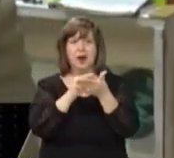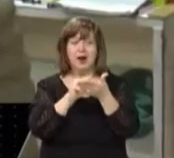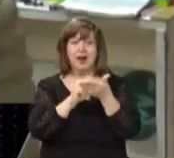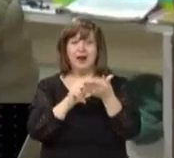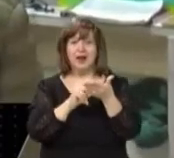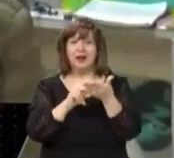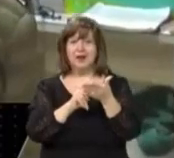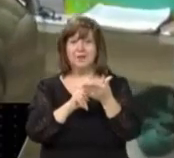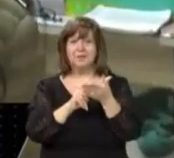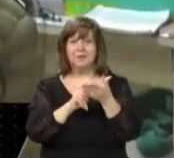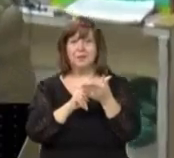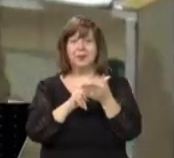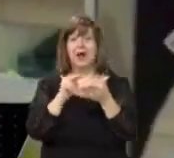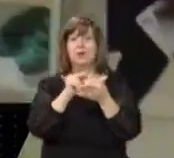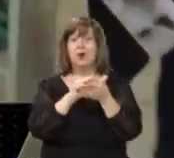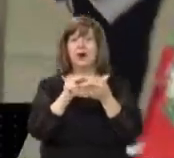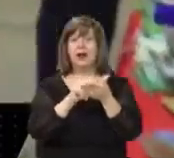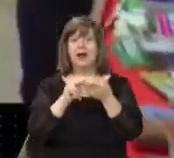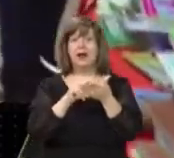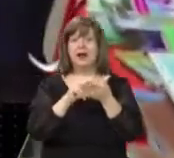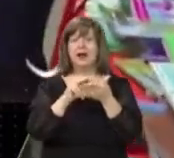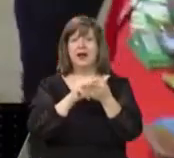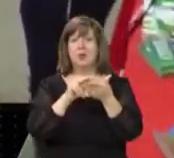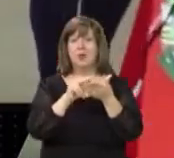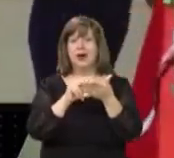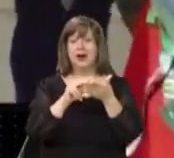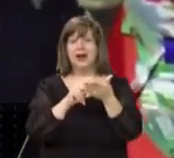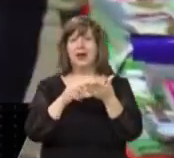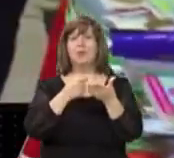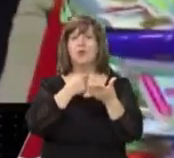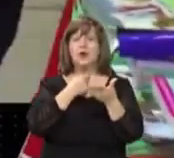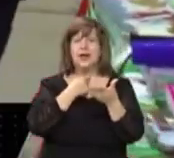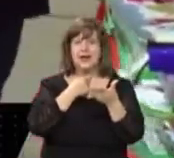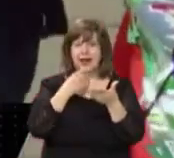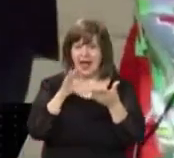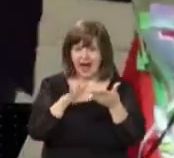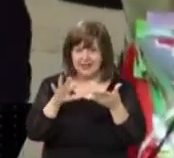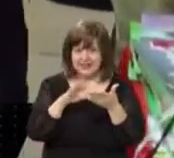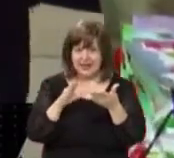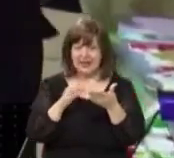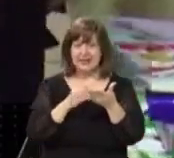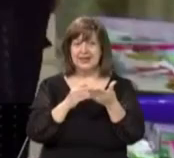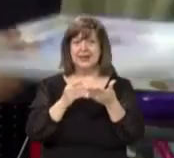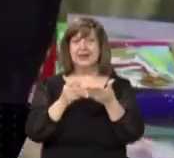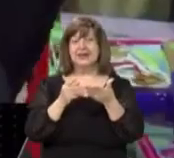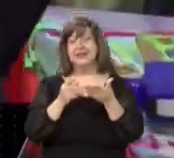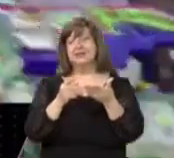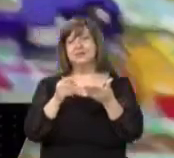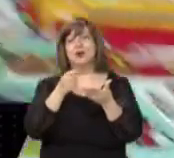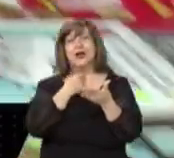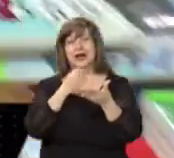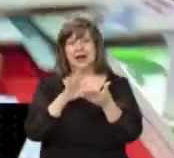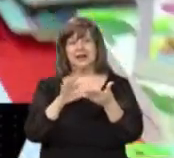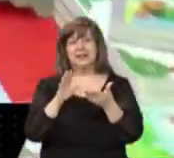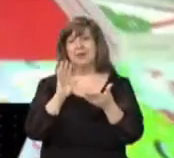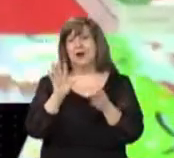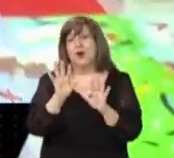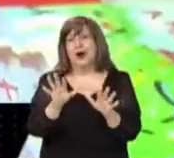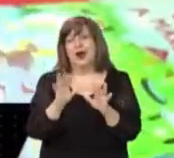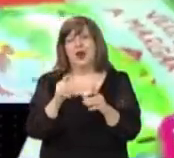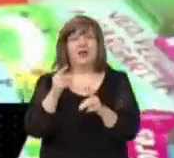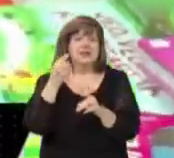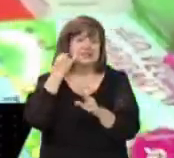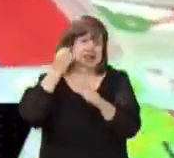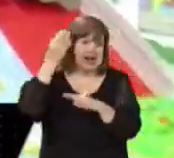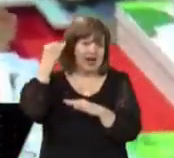de acuerdo a lo que elegías, seguía el cuento. ¿Ustedes yo elige mi propia aventura? Tanto, claro, así, me gusta ¿no? eso. Porque es una niña. Mirá. Porque yo los